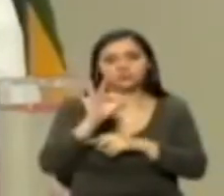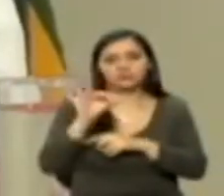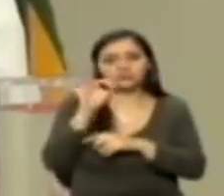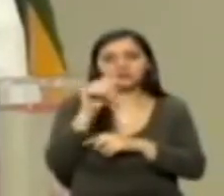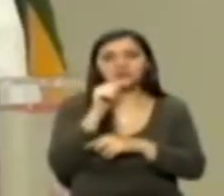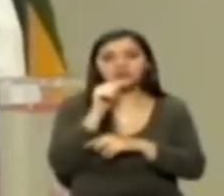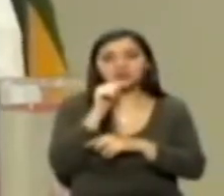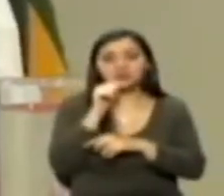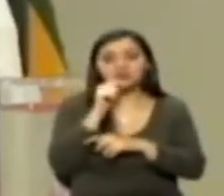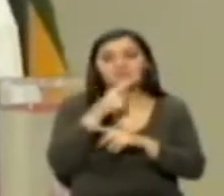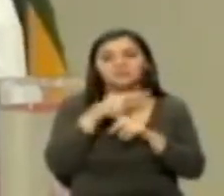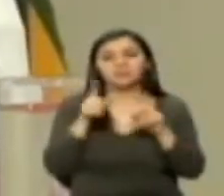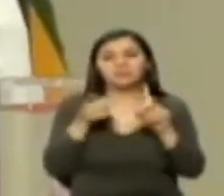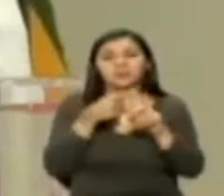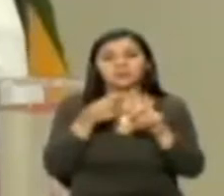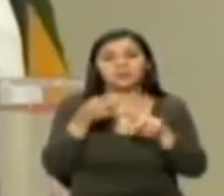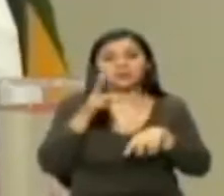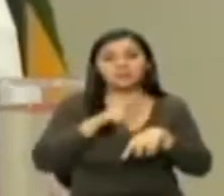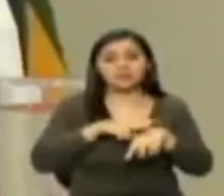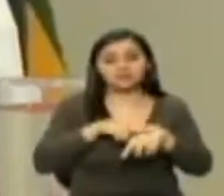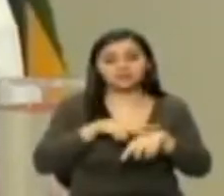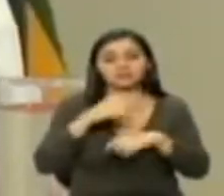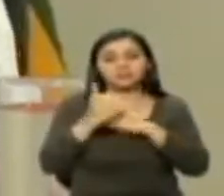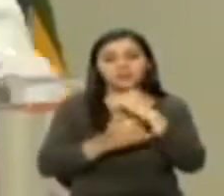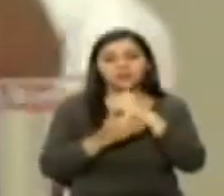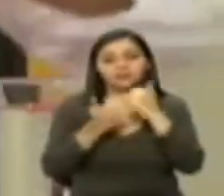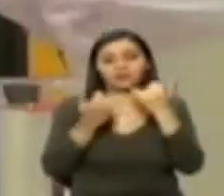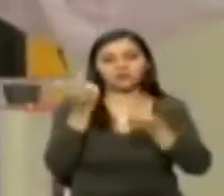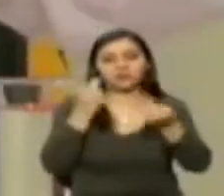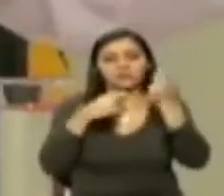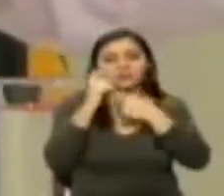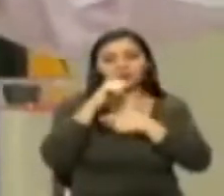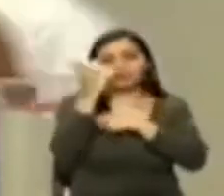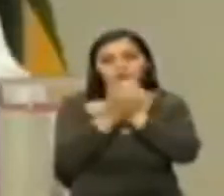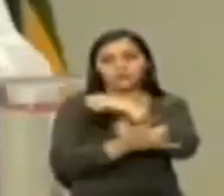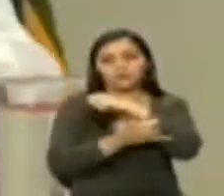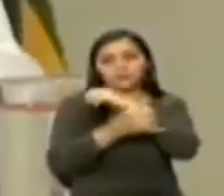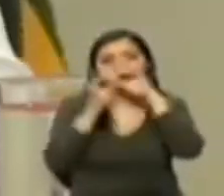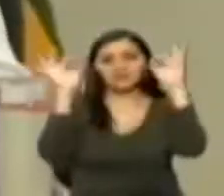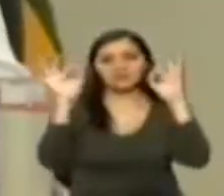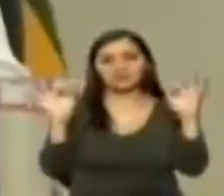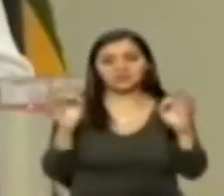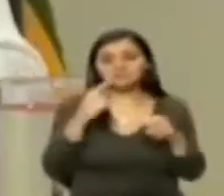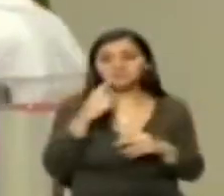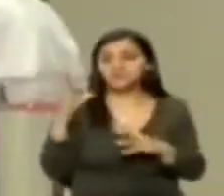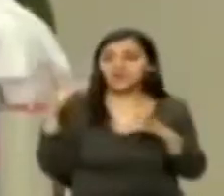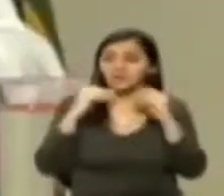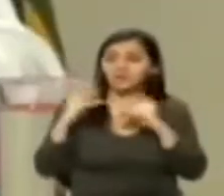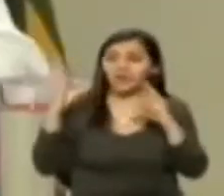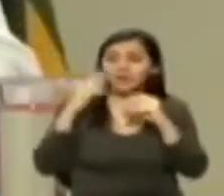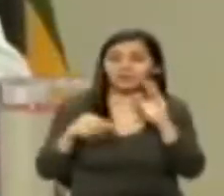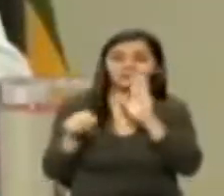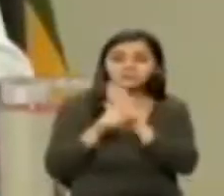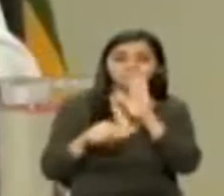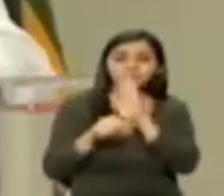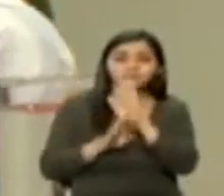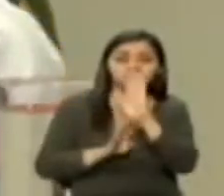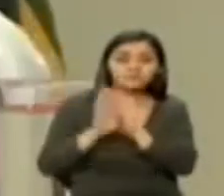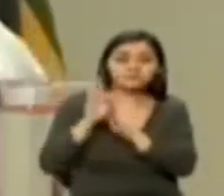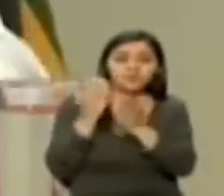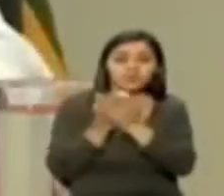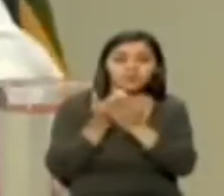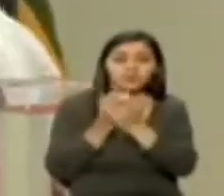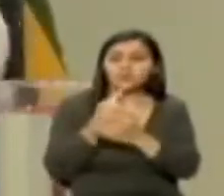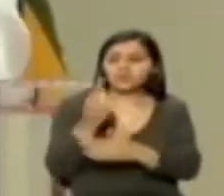hídrico. Por primera vez el país va a exportar energía. Los que tanto hablan de cambio de la matriz productiva, además de politiqueros,